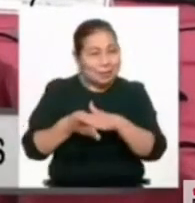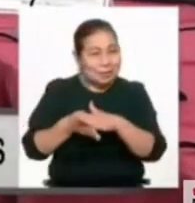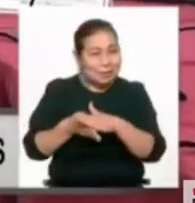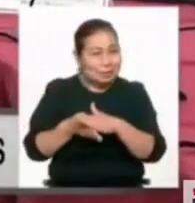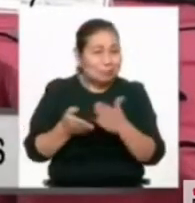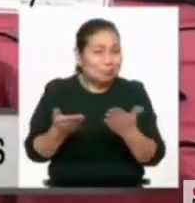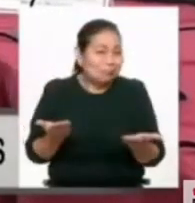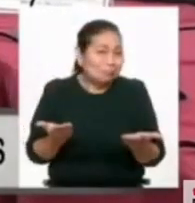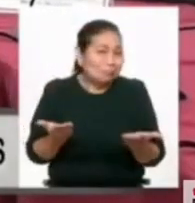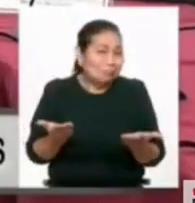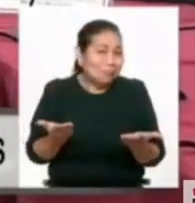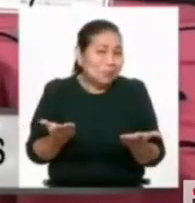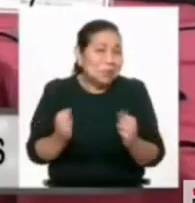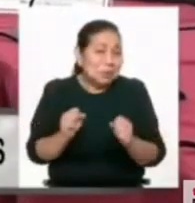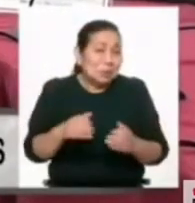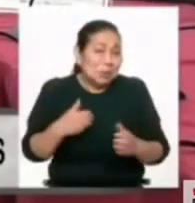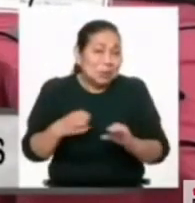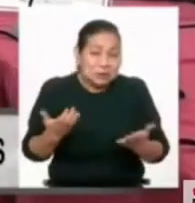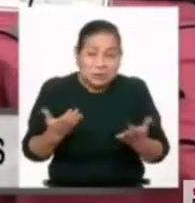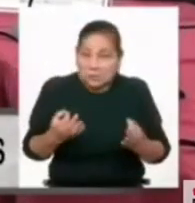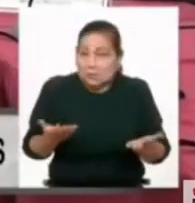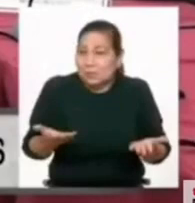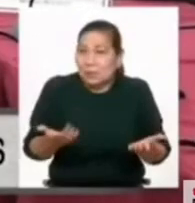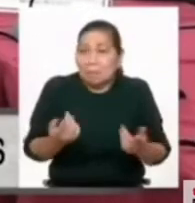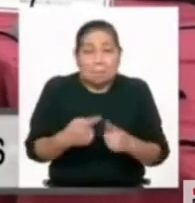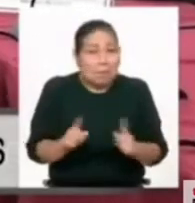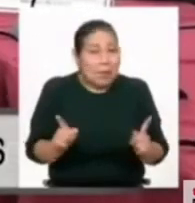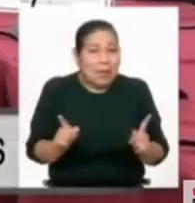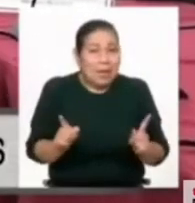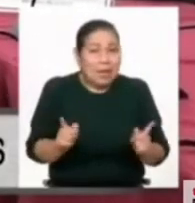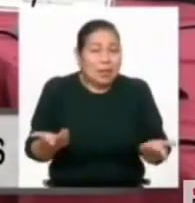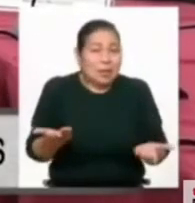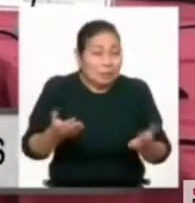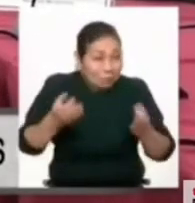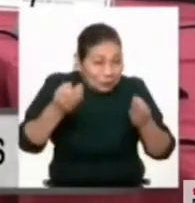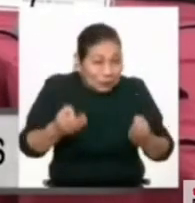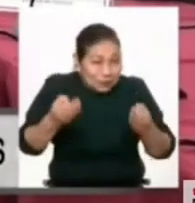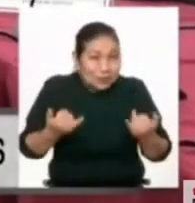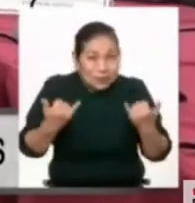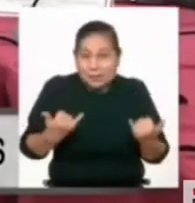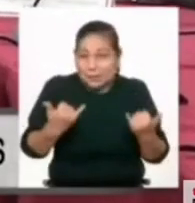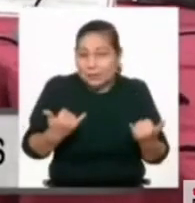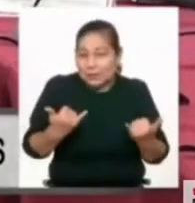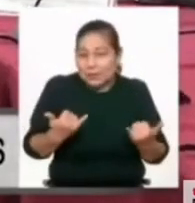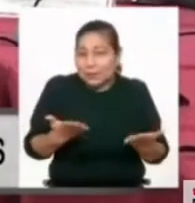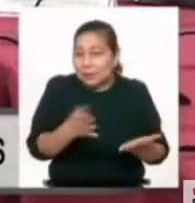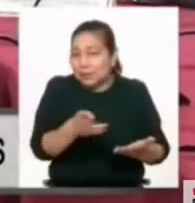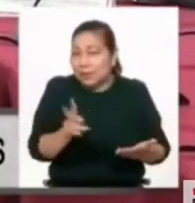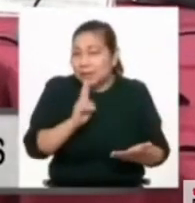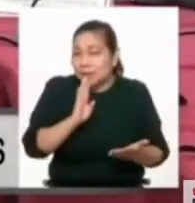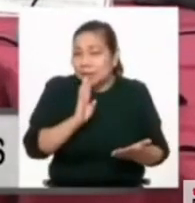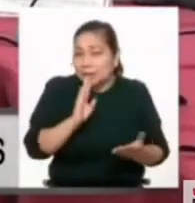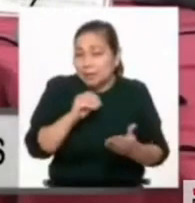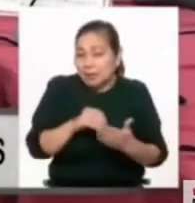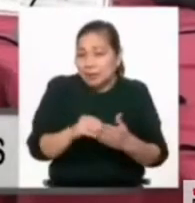pueden tildar de lo que puedan ser en realidad, pero llegan a realizarse. Estos hechos de los que ellos hablan